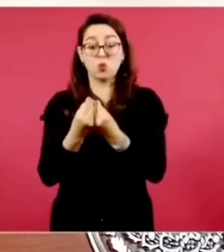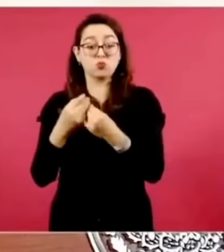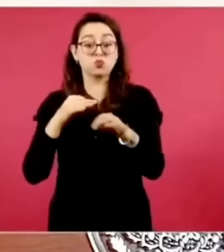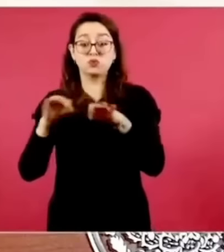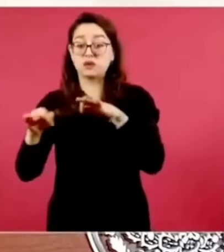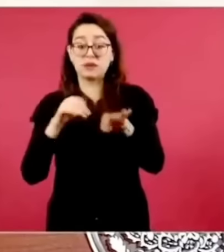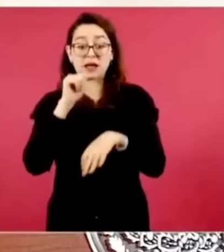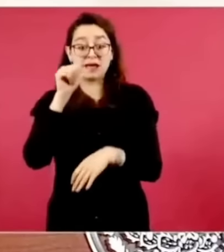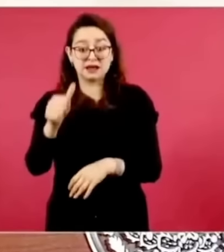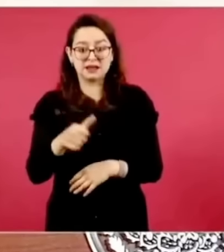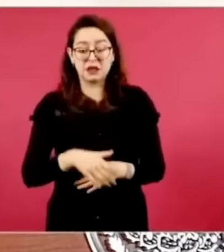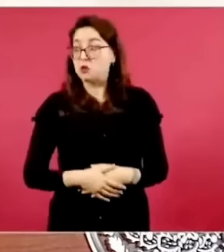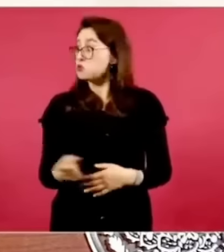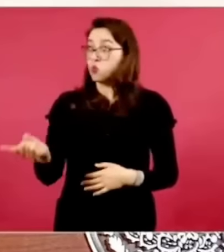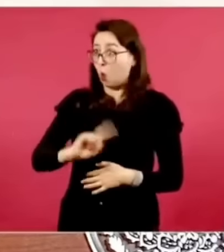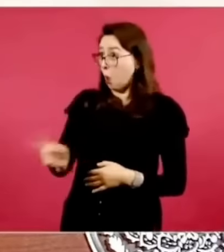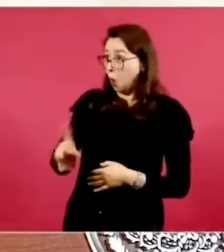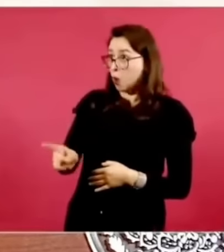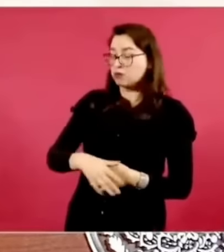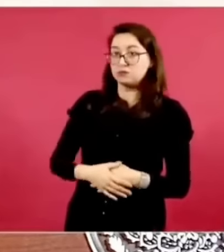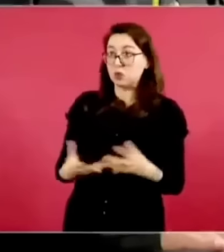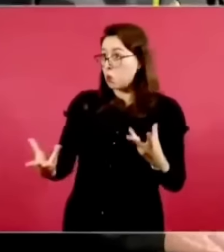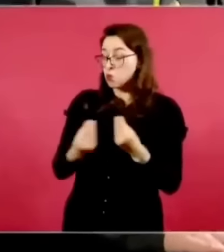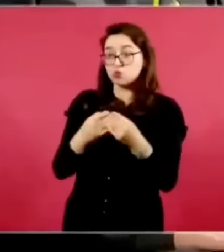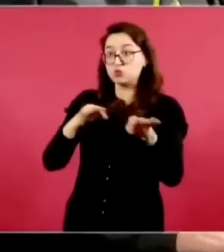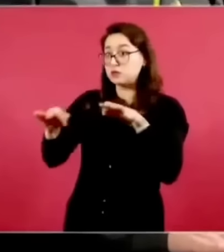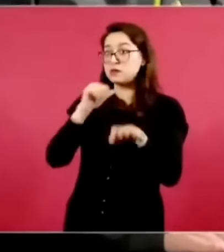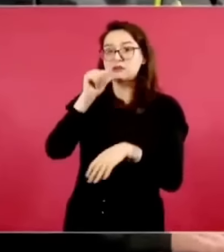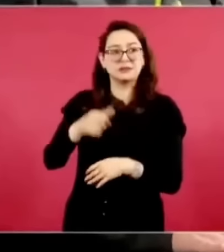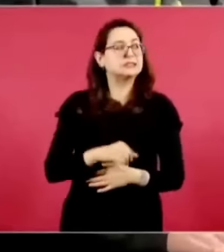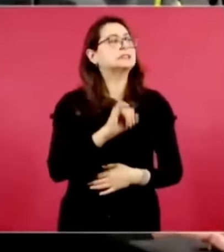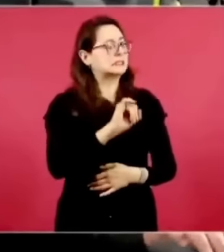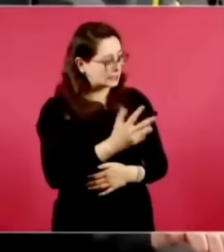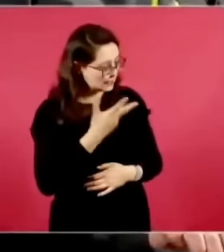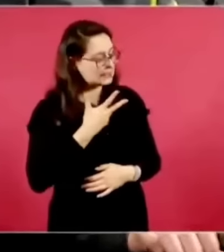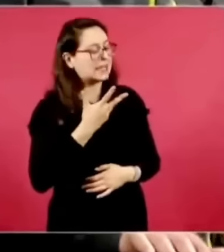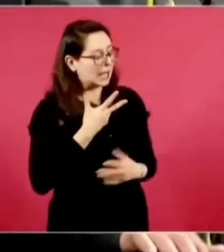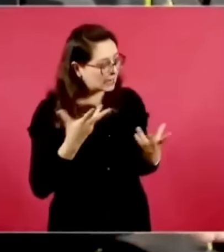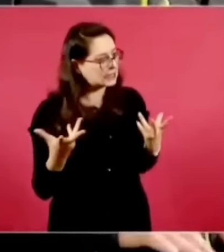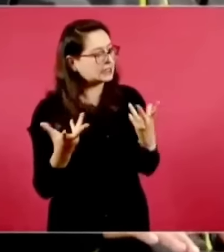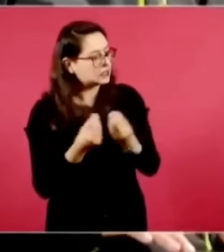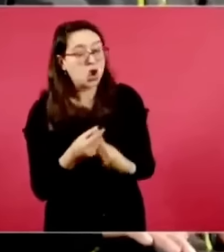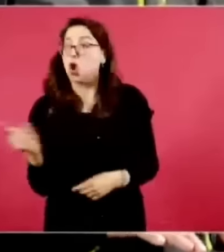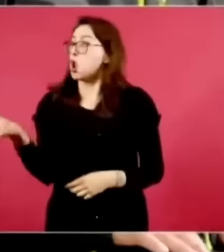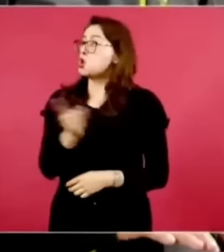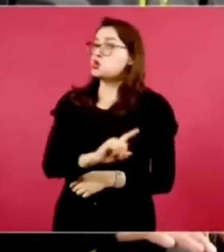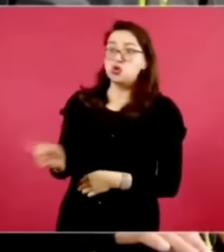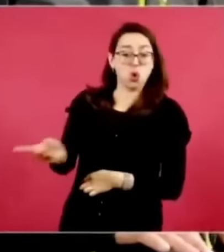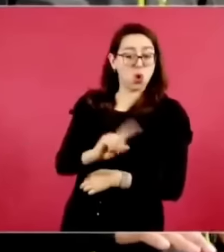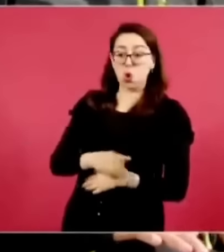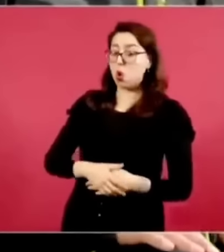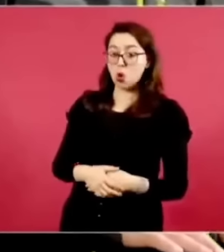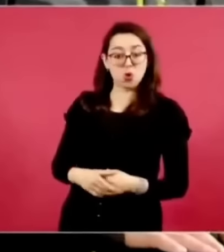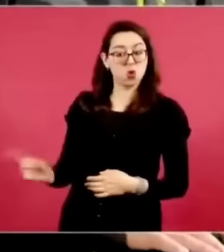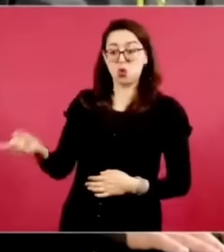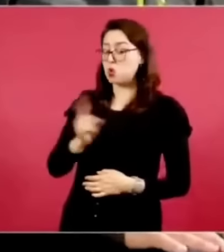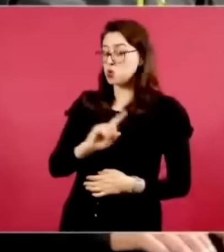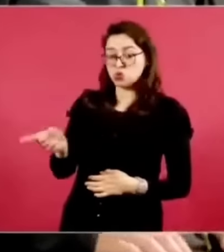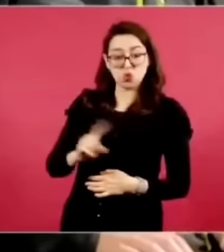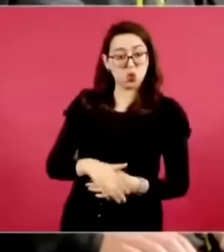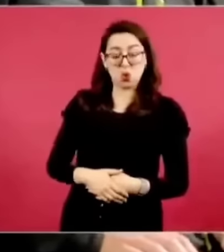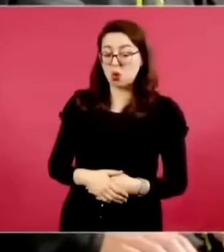están incorporados Sí cómo en el seguro social en las unid no están trabajando no tienen este